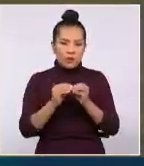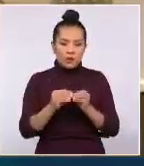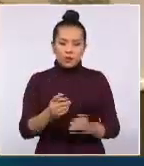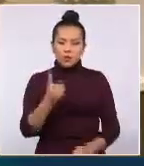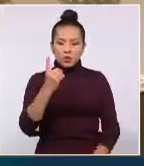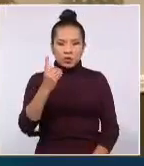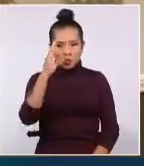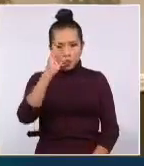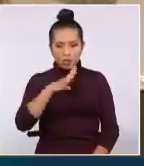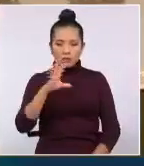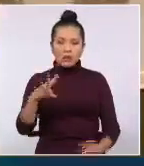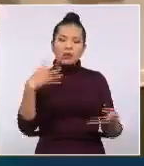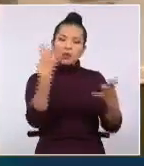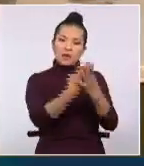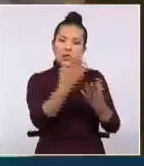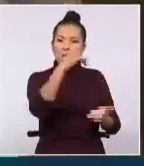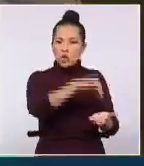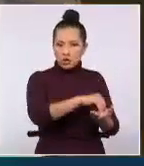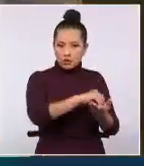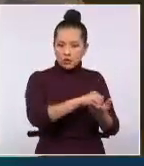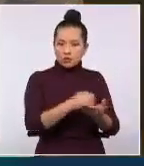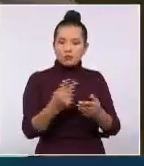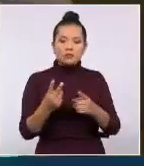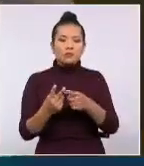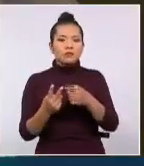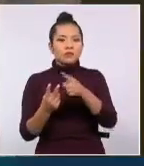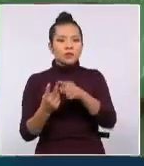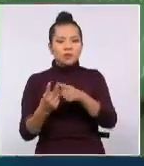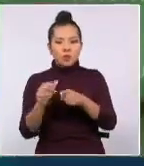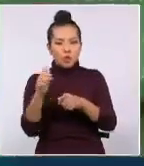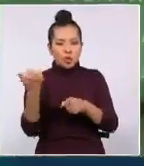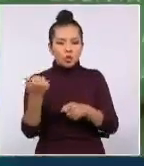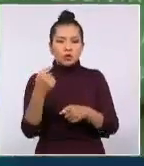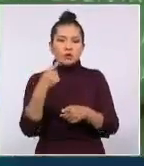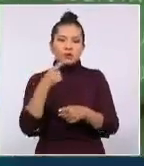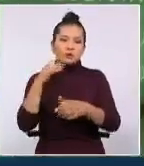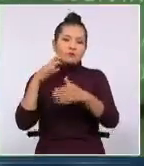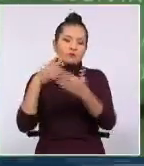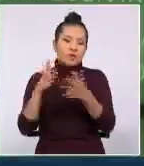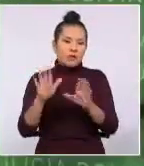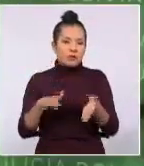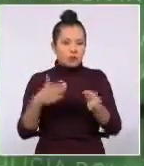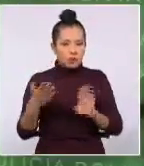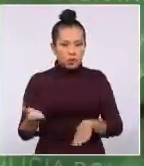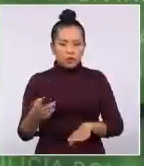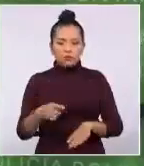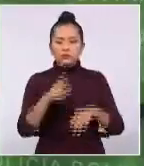de los internos ya se encuentra en el penal de San Pedro, donde una vez hecha la requisa también se le encuentra proyectiles de arma